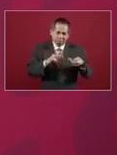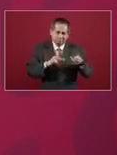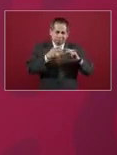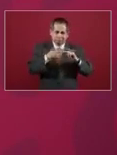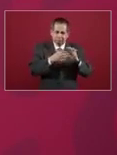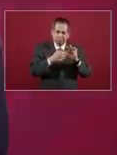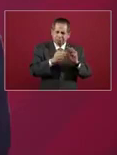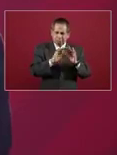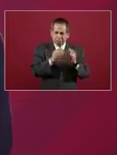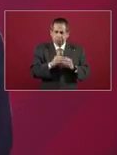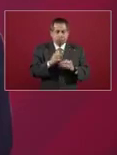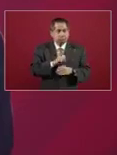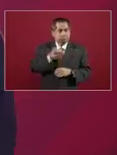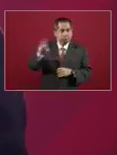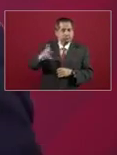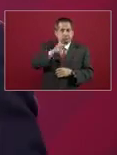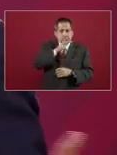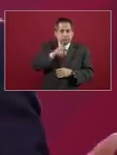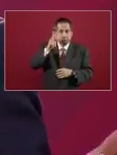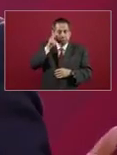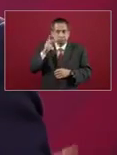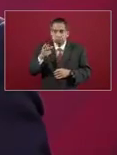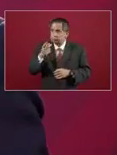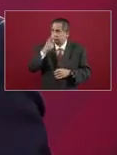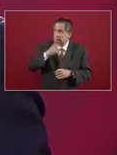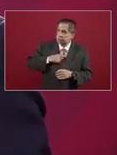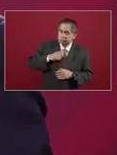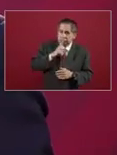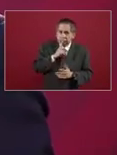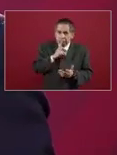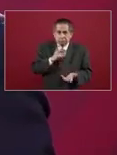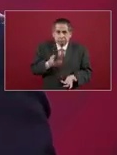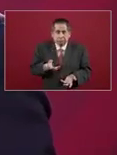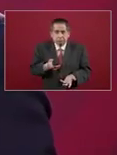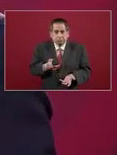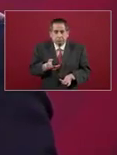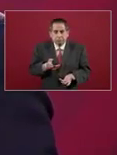planteando lo mismo al Papa, y no hubo